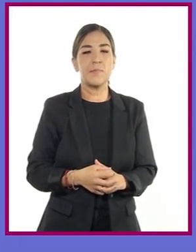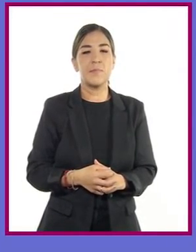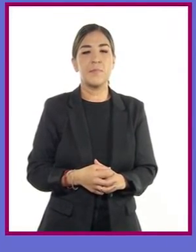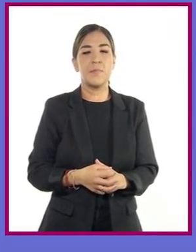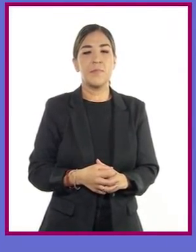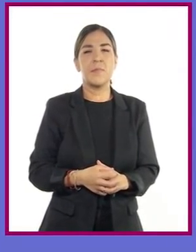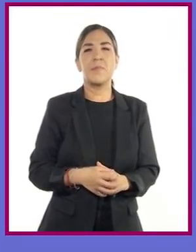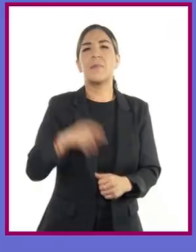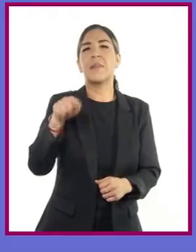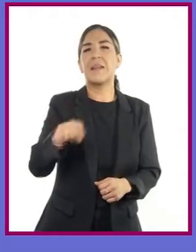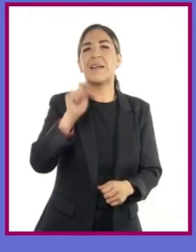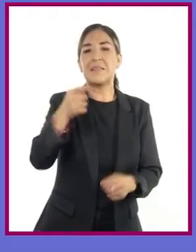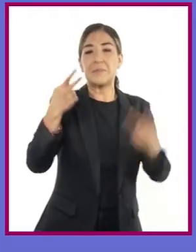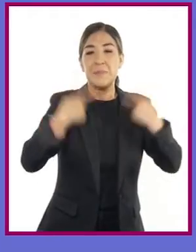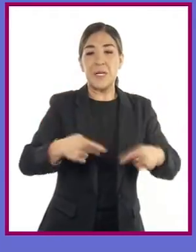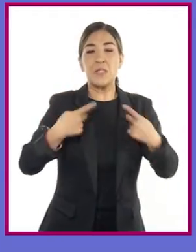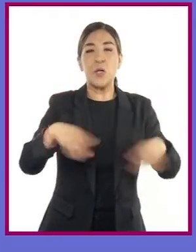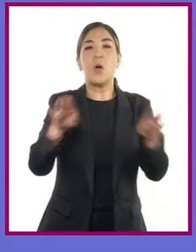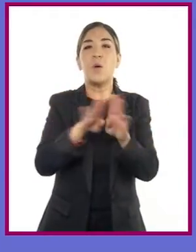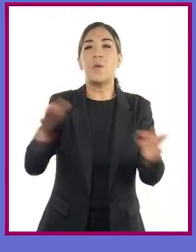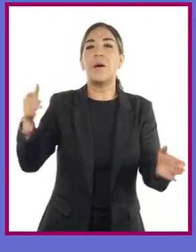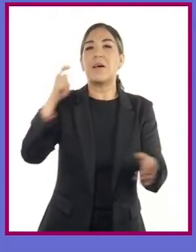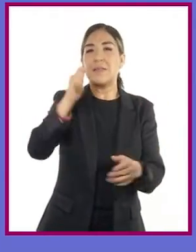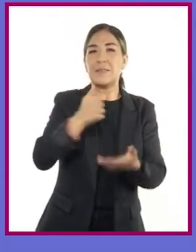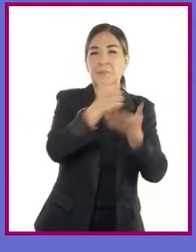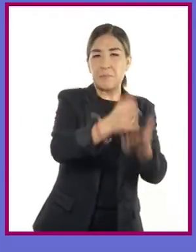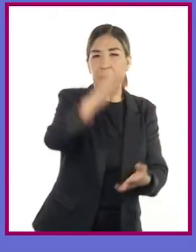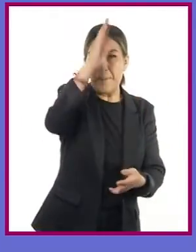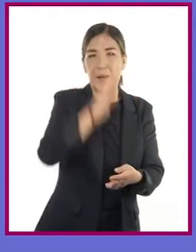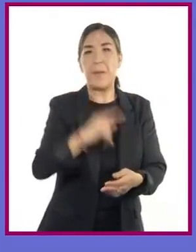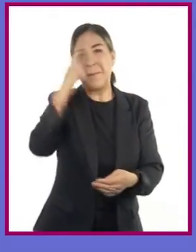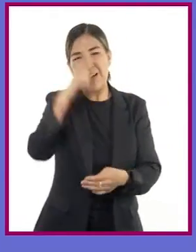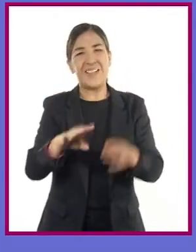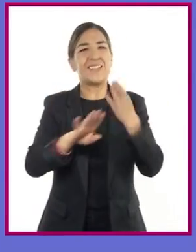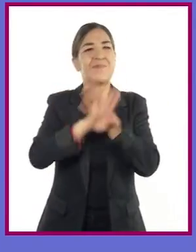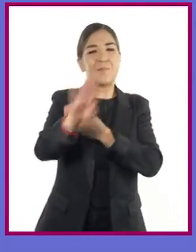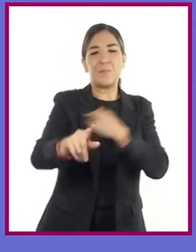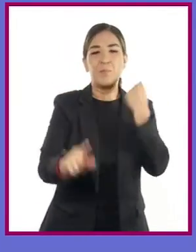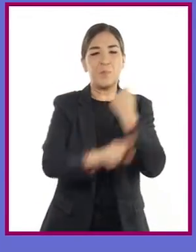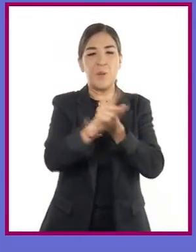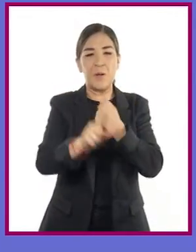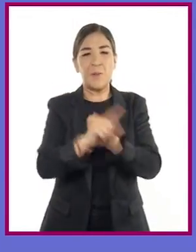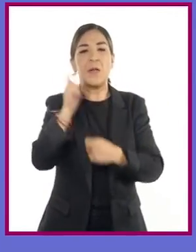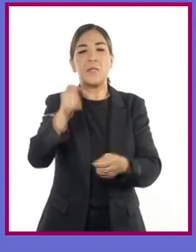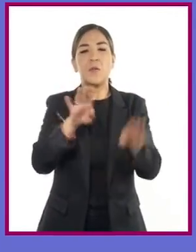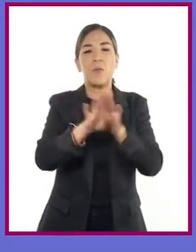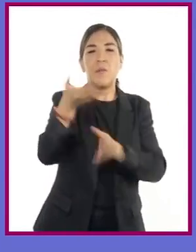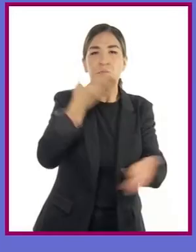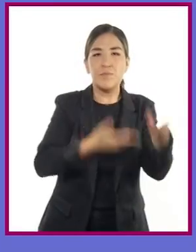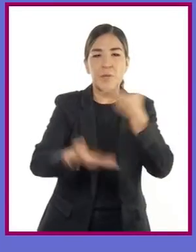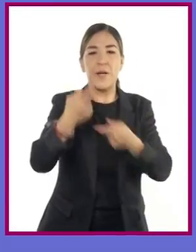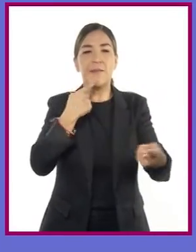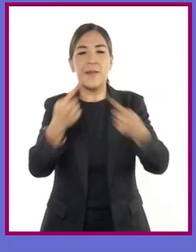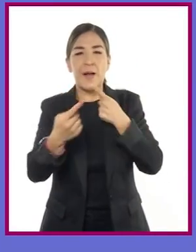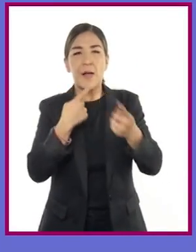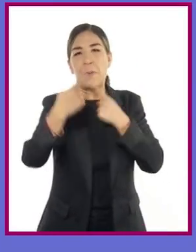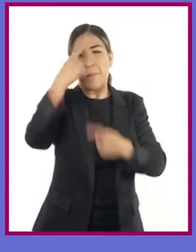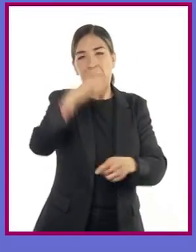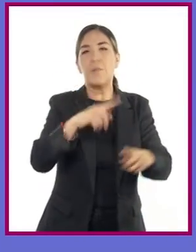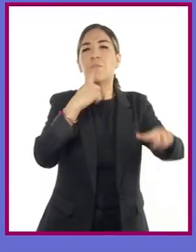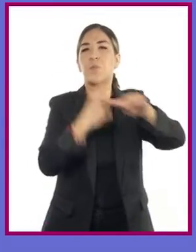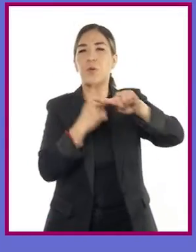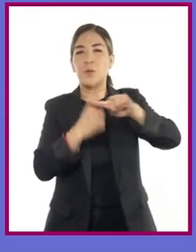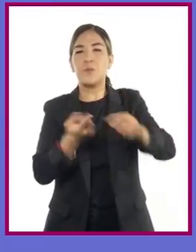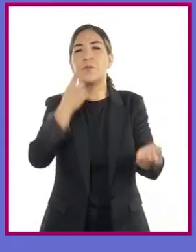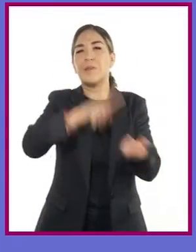La intervención de una persona mediadora evita que se paralicen los conflictos, al favorecer el diálogo y la construcción de vínculos positivos entre